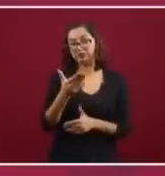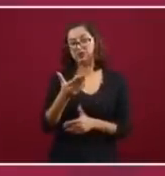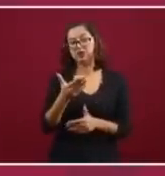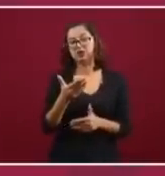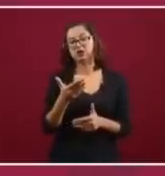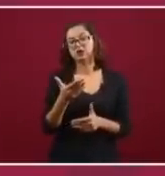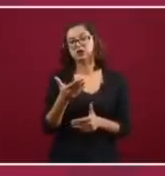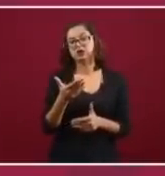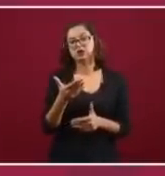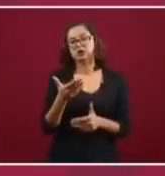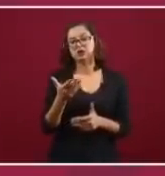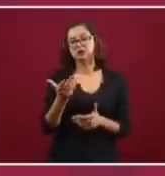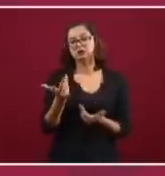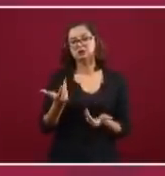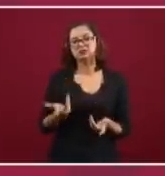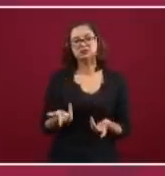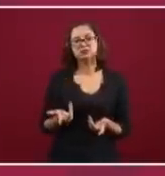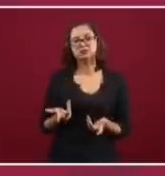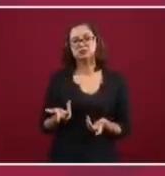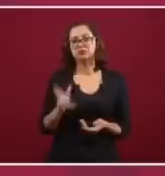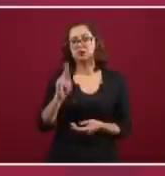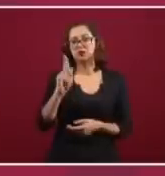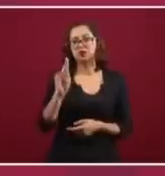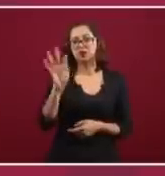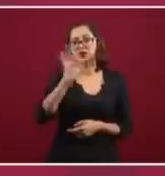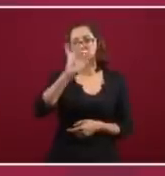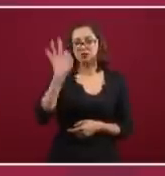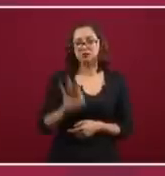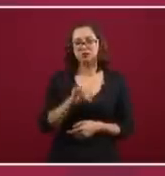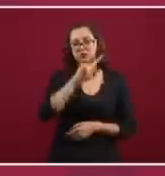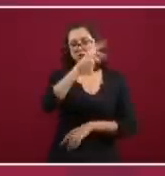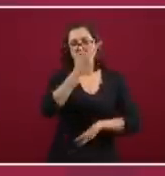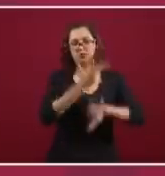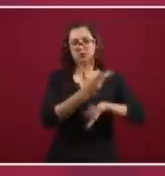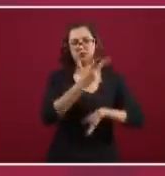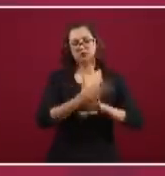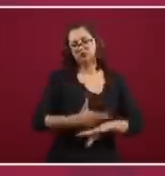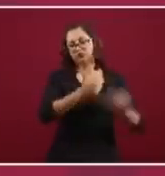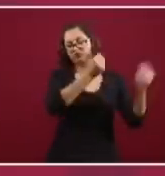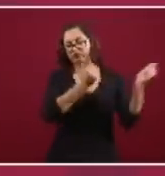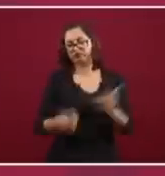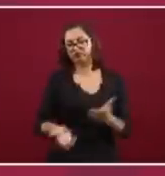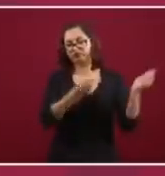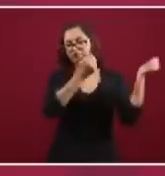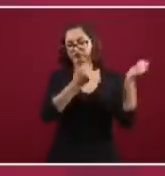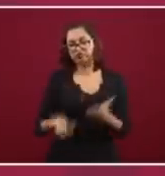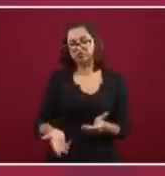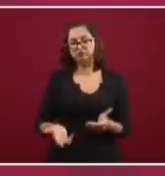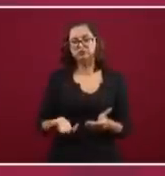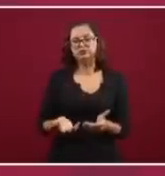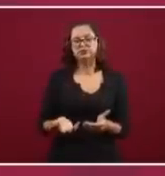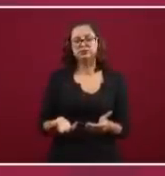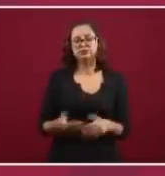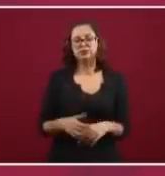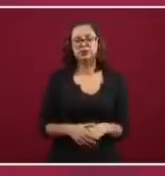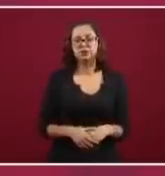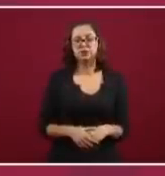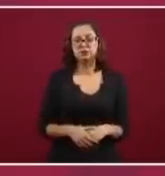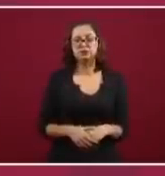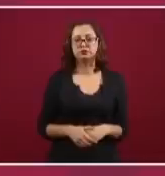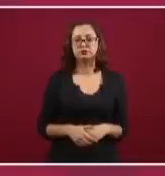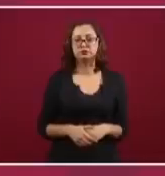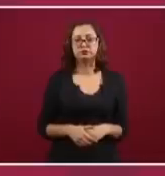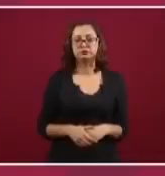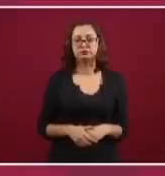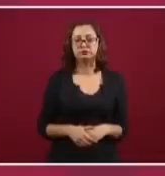contrabando casi en un 80% de Estados Unidos y la